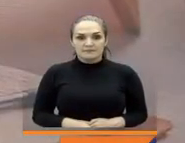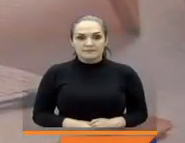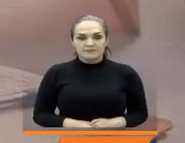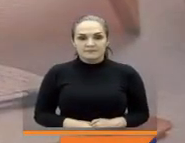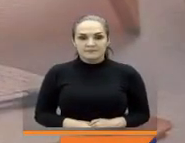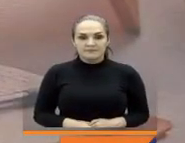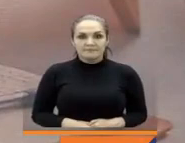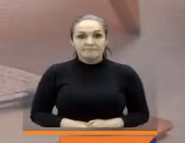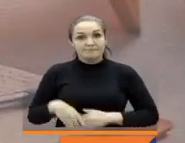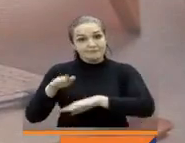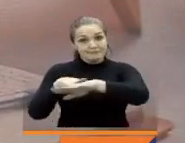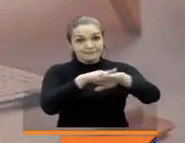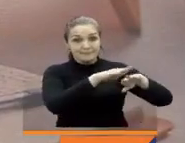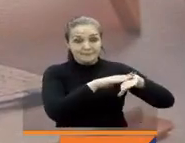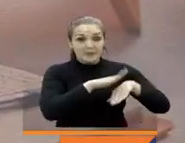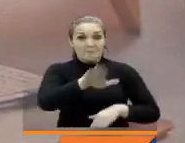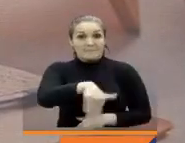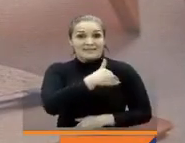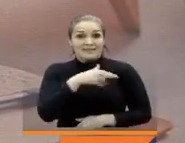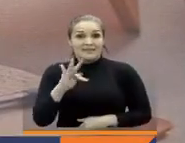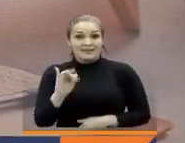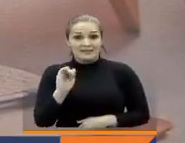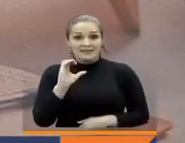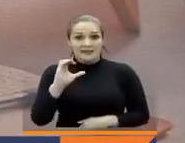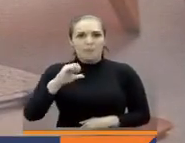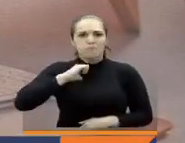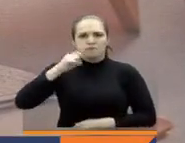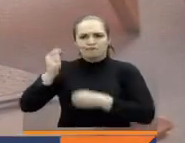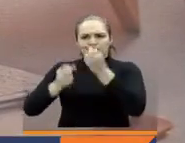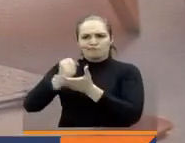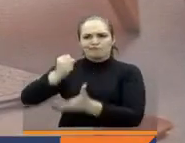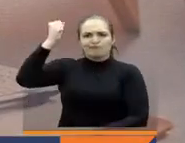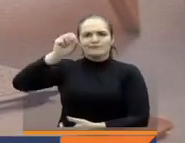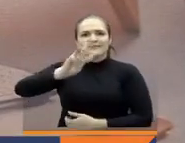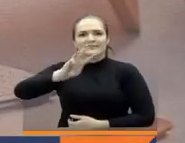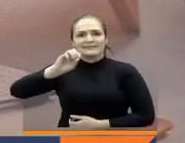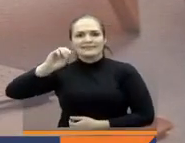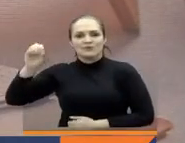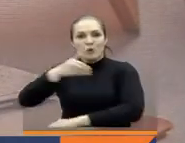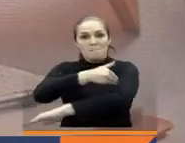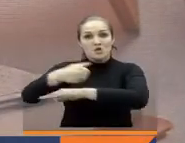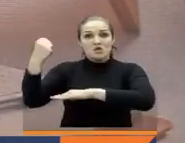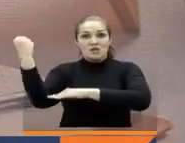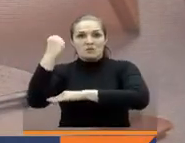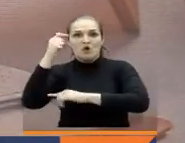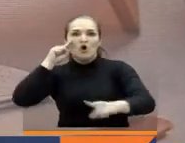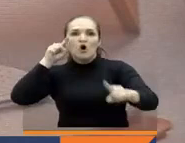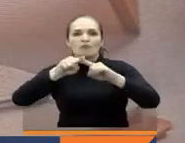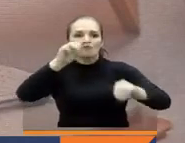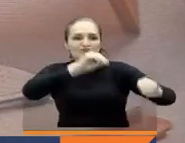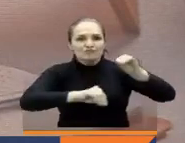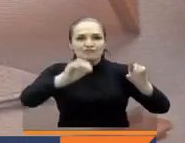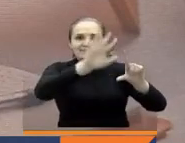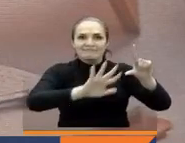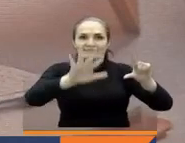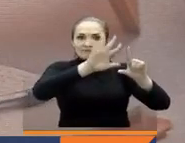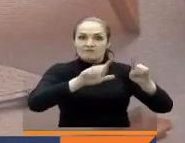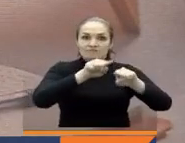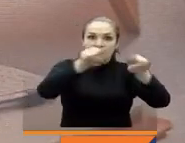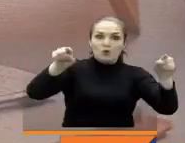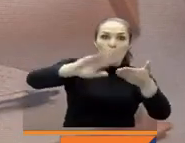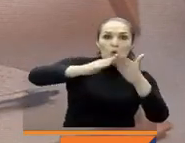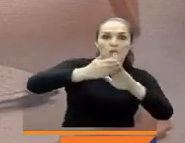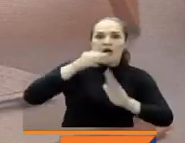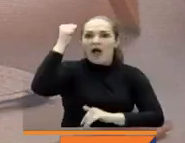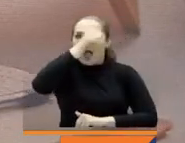Y muy atentos porque el Ministerio TIC destinó 300 millones de pesos para producciones audiovisuales para comunidades